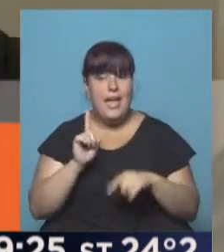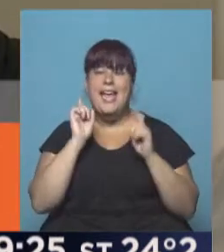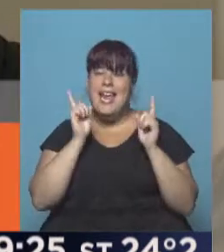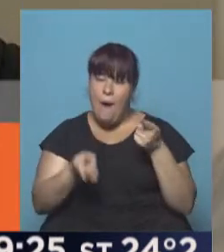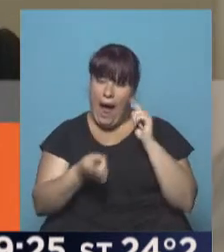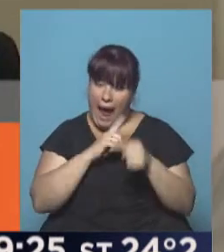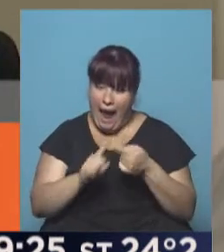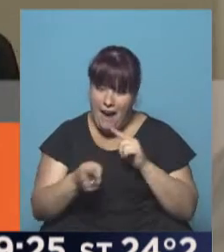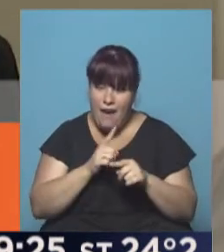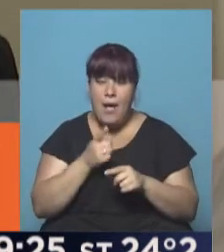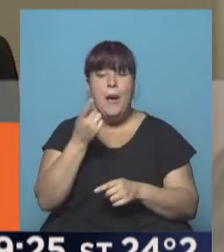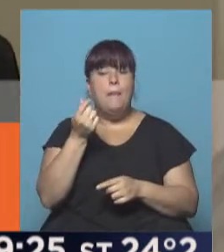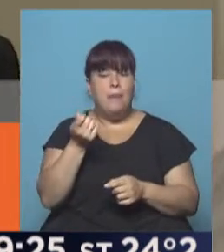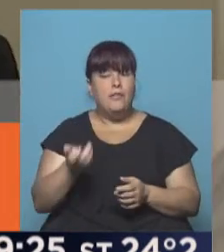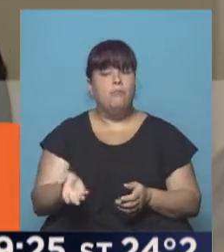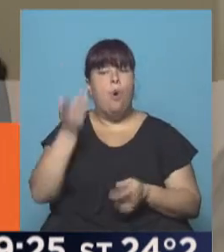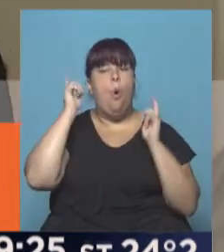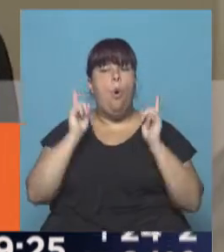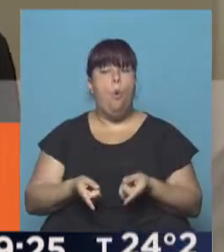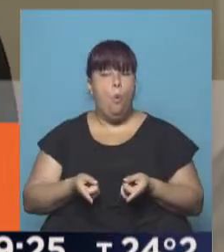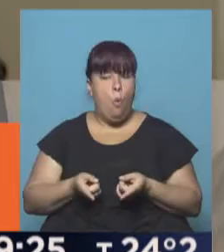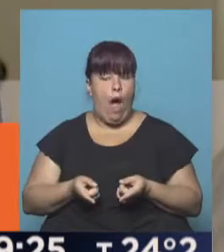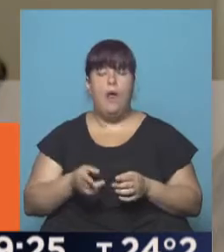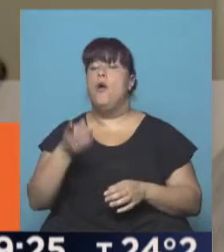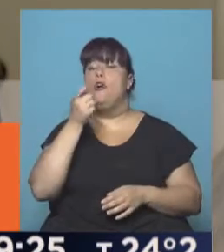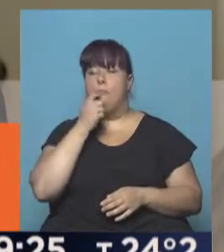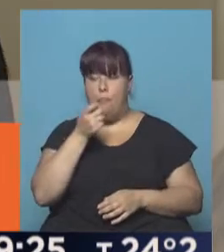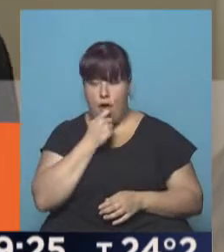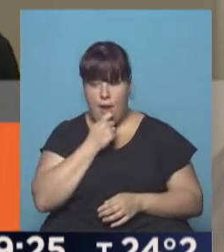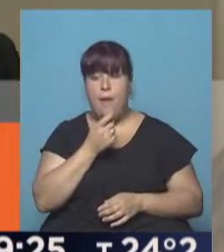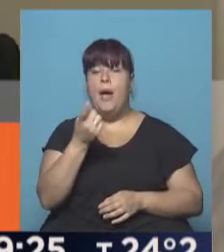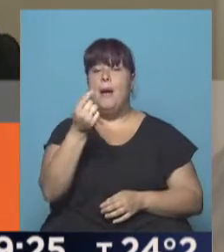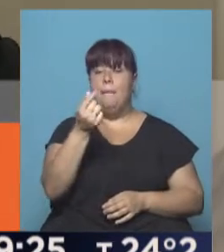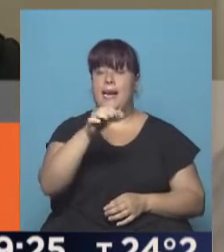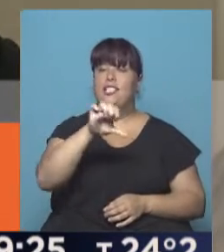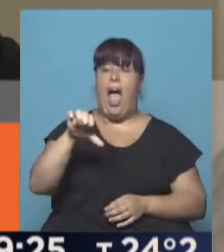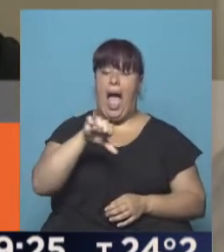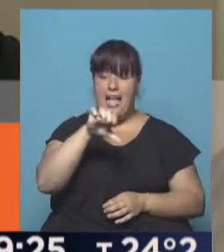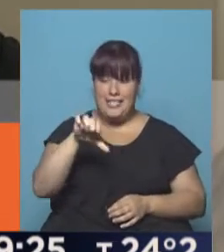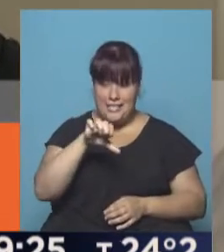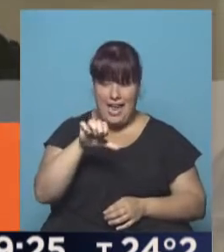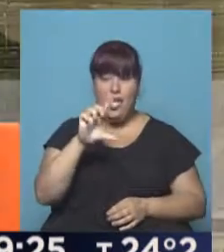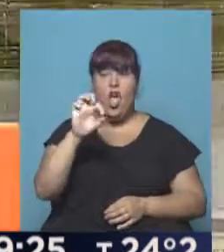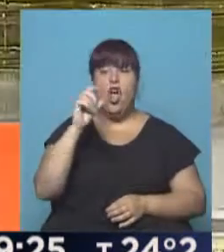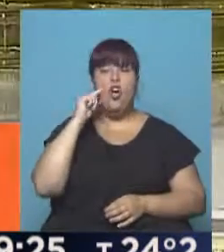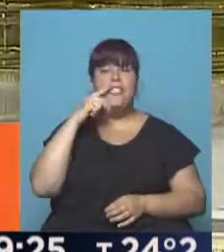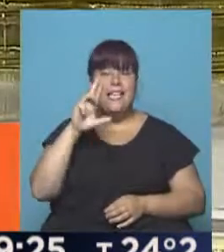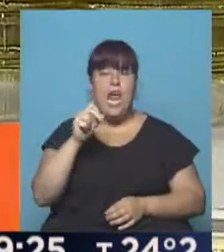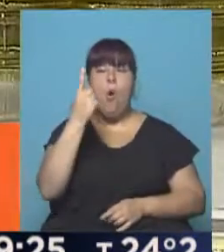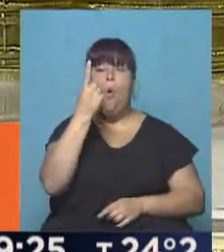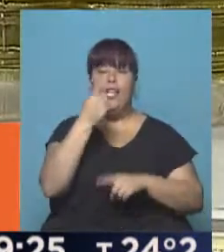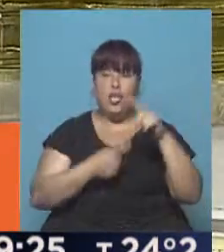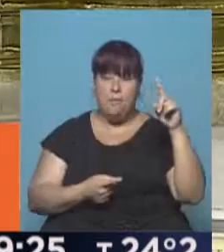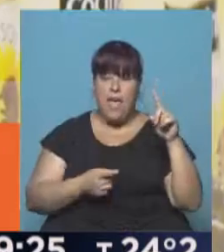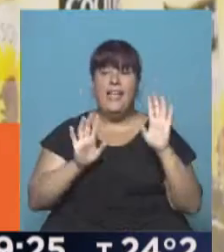de ese acuerdo, los precios siguieron aumentando. Por ejemplo, el valor del aceite cocinero de un litro y medio